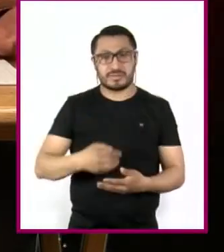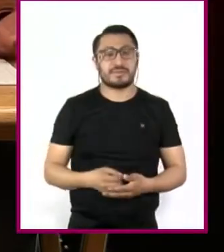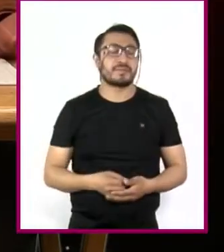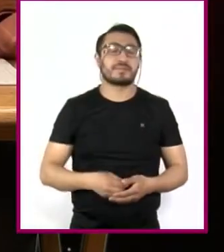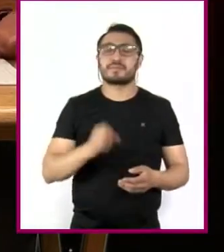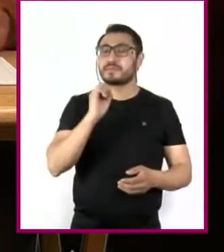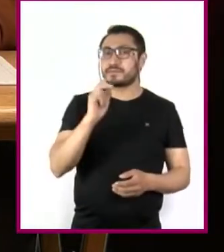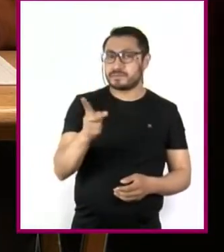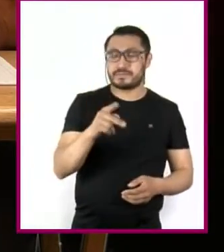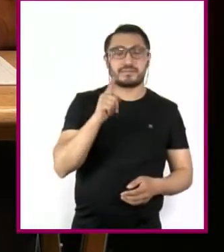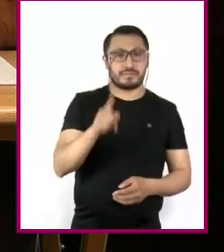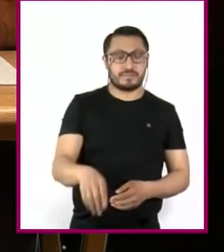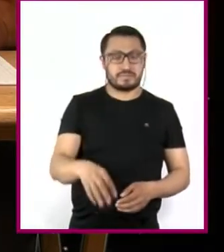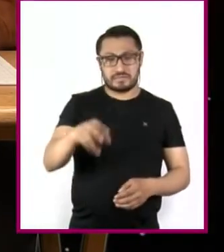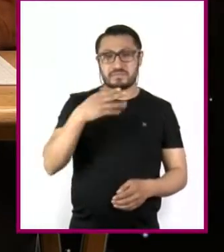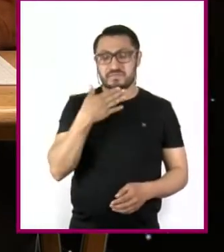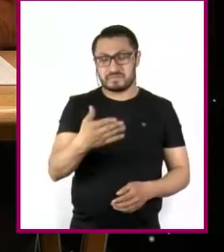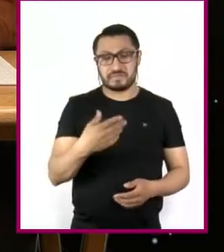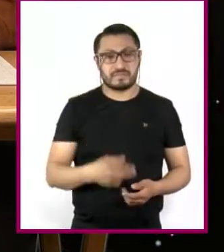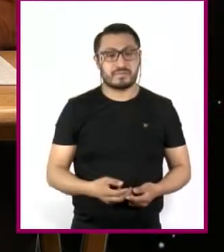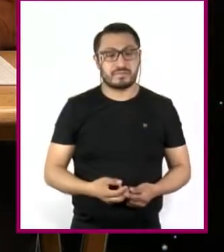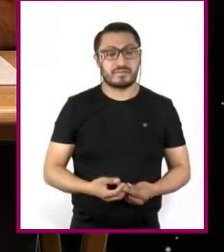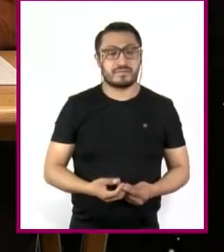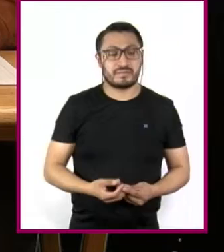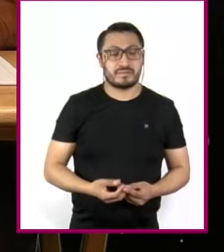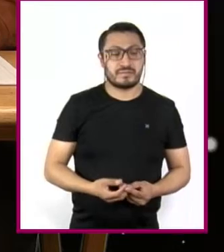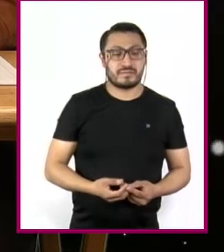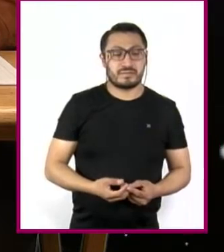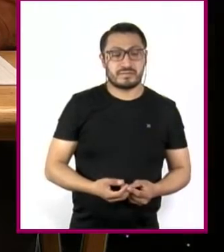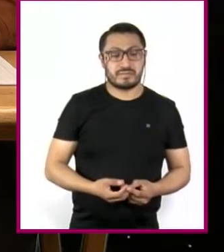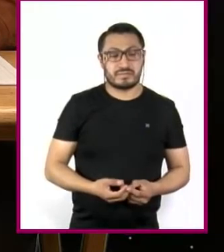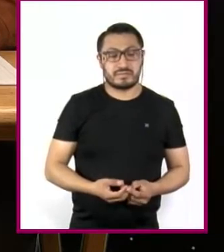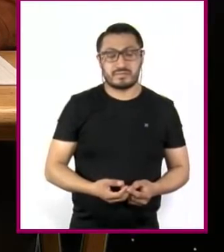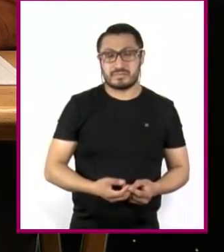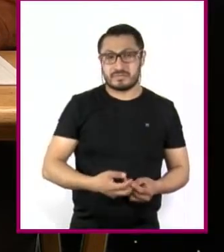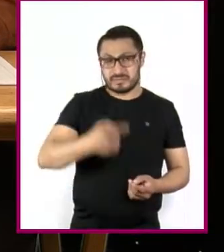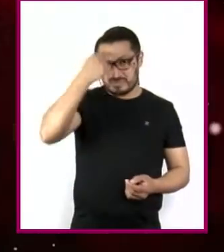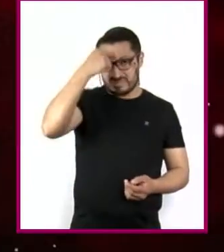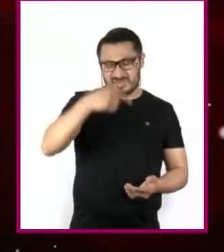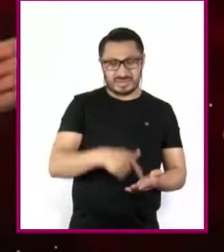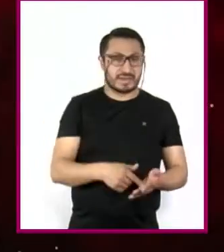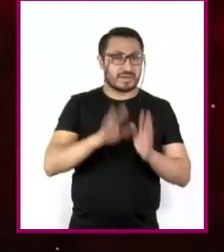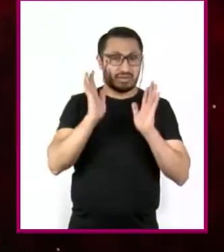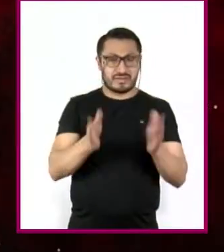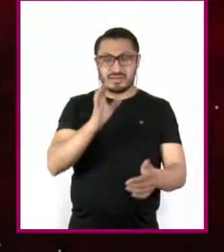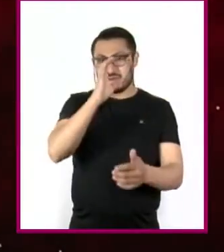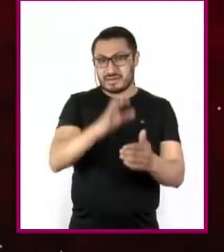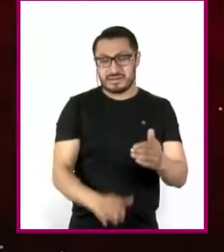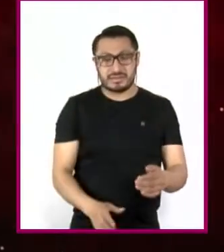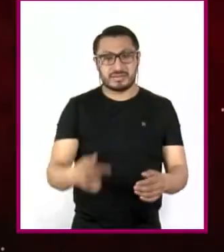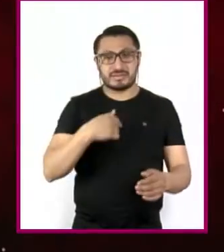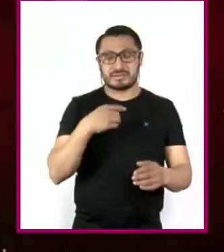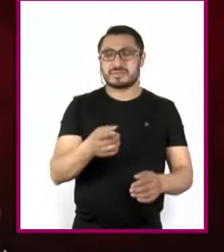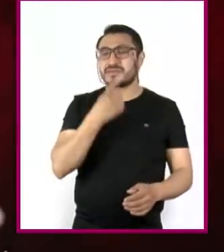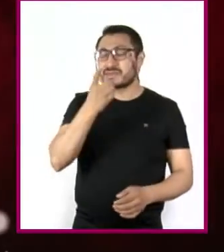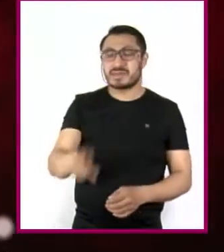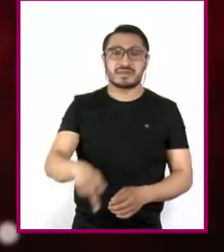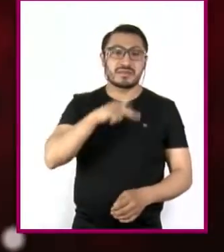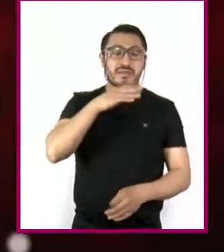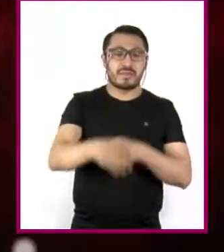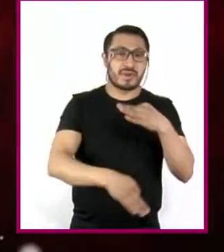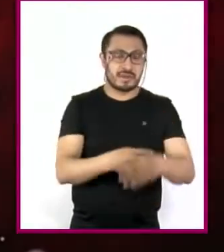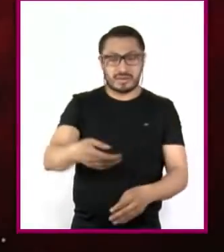Mati. Lucida como siempre. Creo que podemos dejar la estudiadera hasta aquí. Ya podré sorprender a mi papá con todo